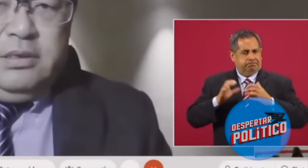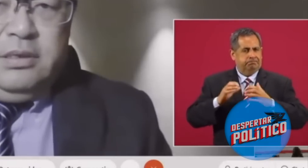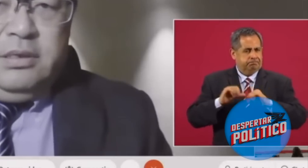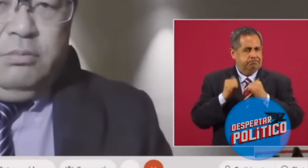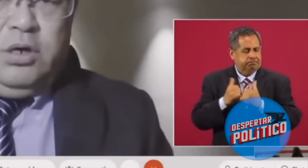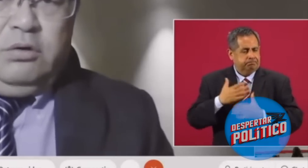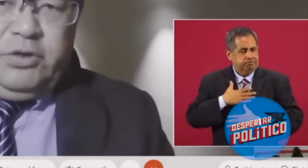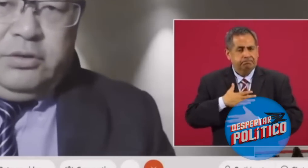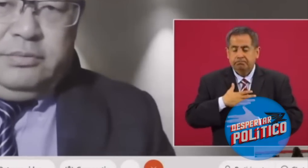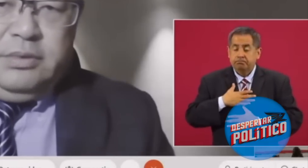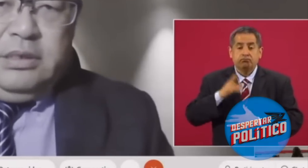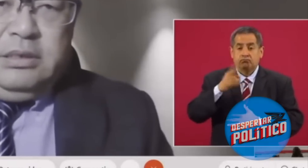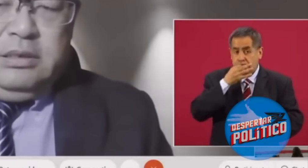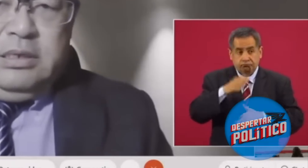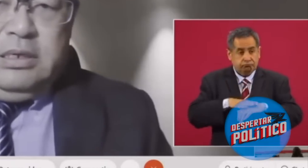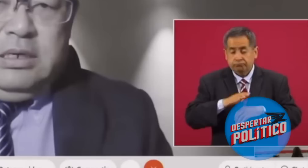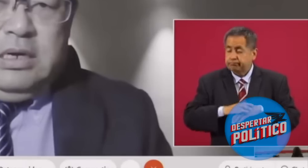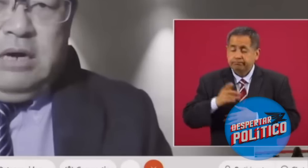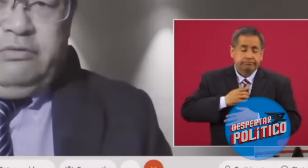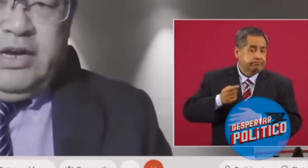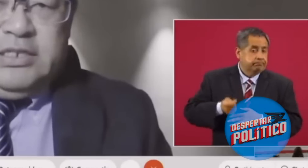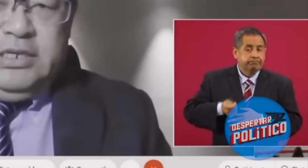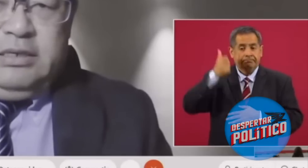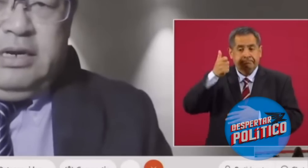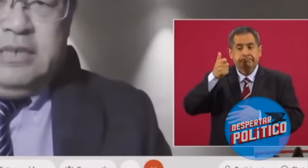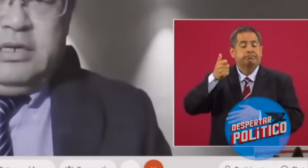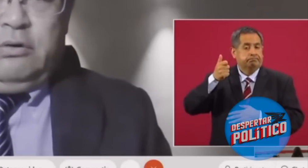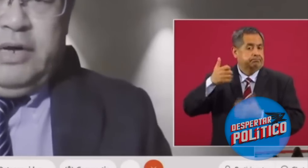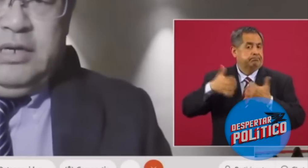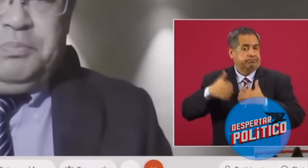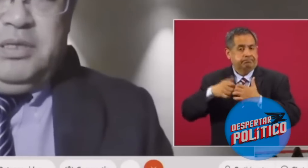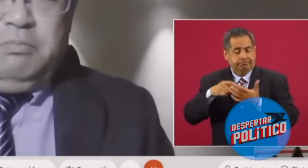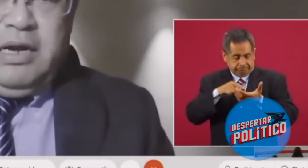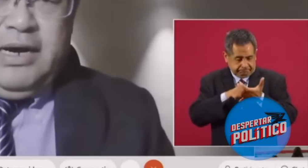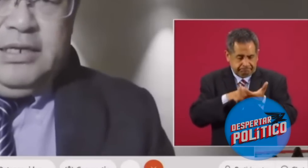fue la primera empresa que patentó